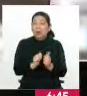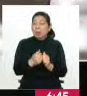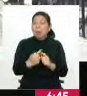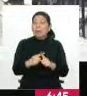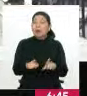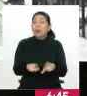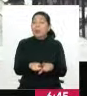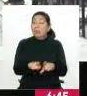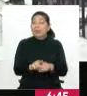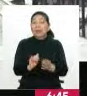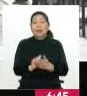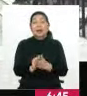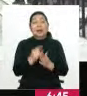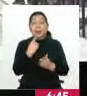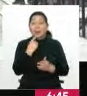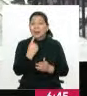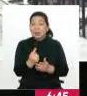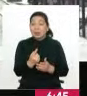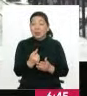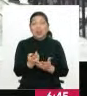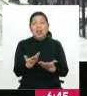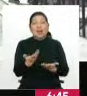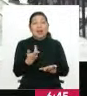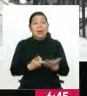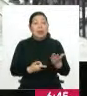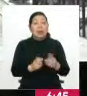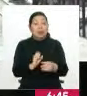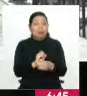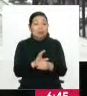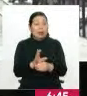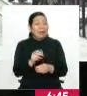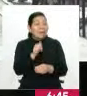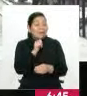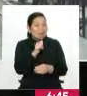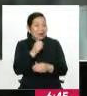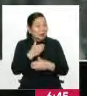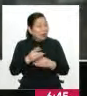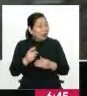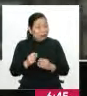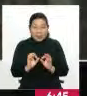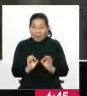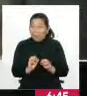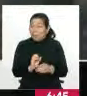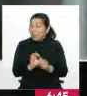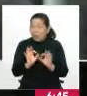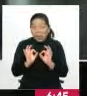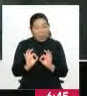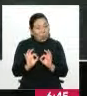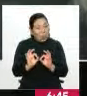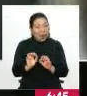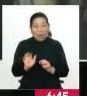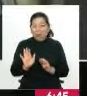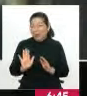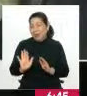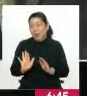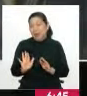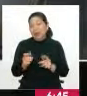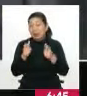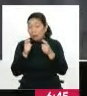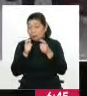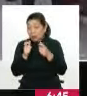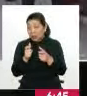también hay que enfatizar el concepto de que la pandemia todavía no se ha ido. El coronavirus sigue circulando. Y también hay que